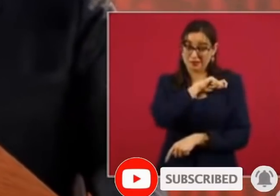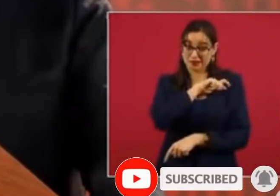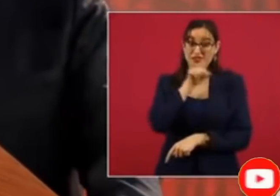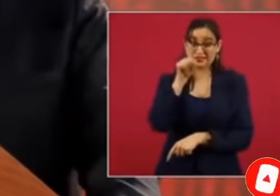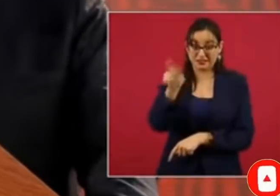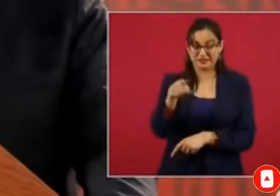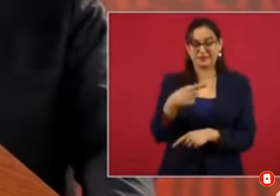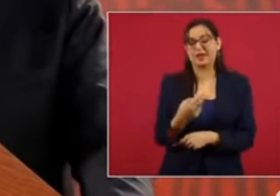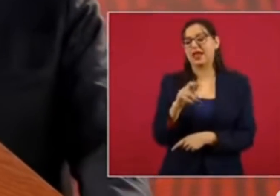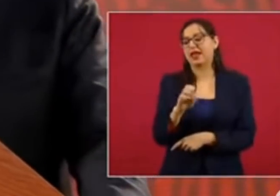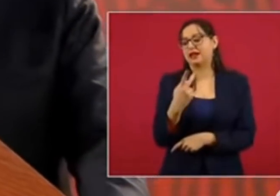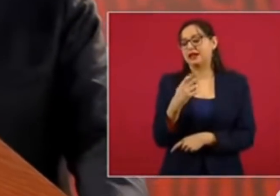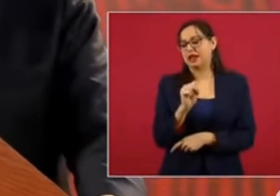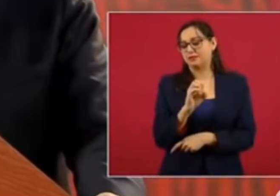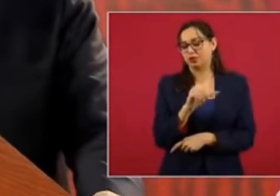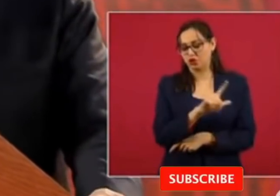Repsol,